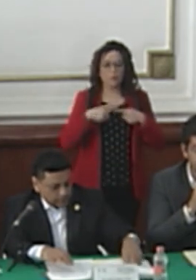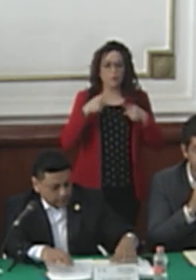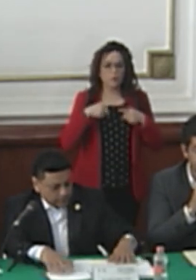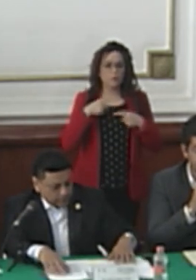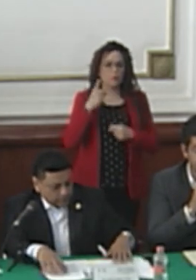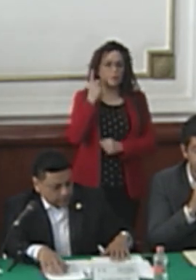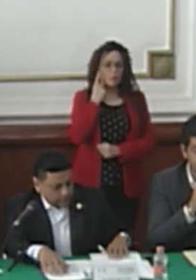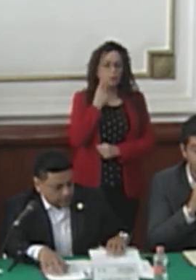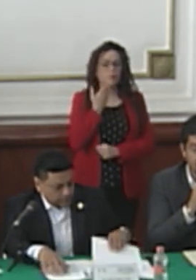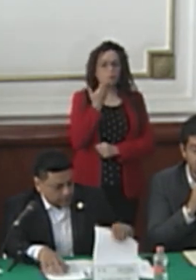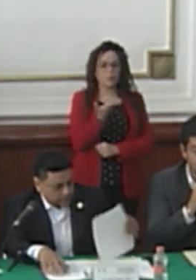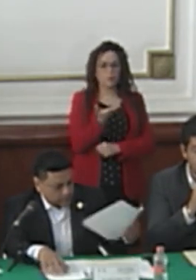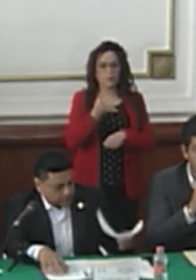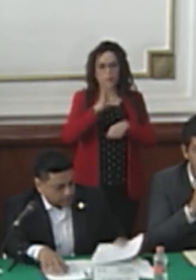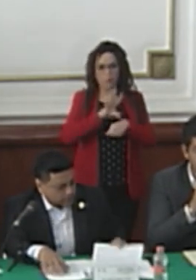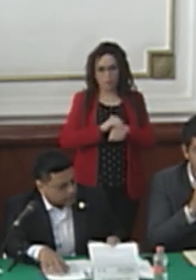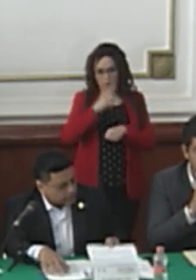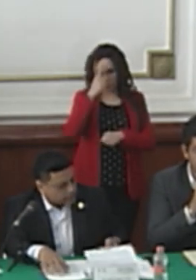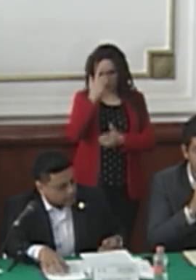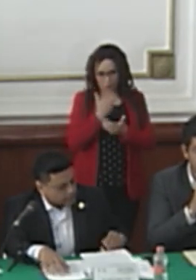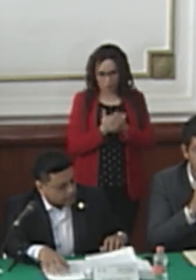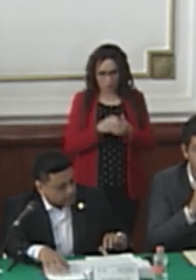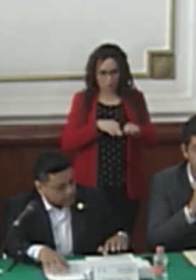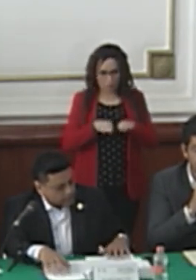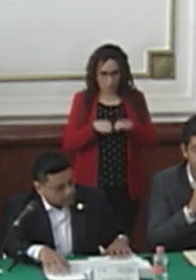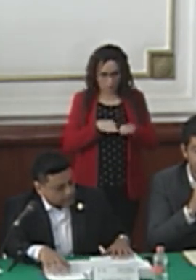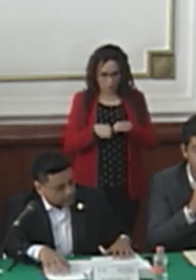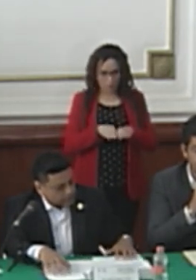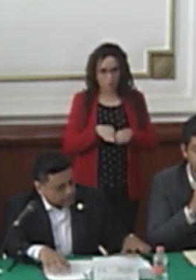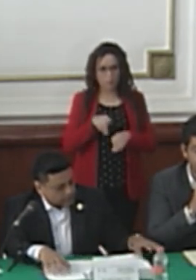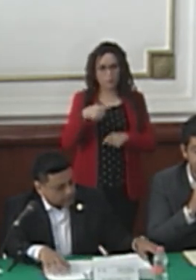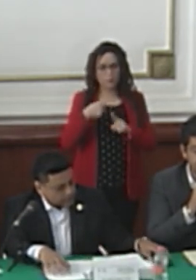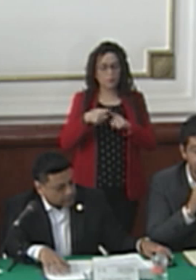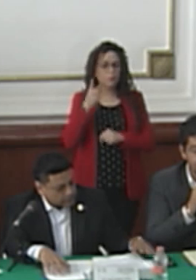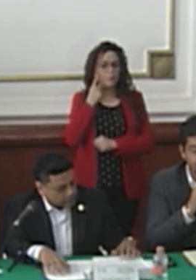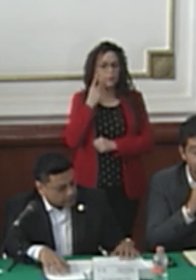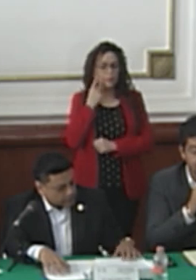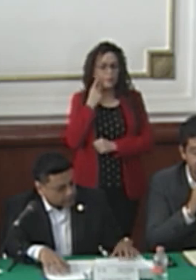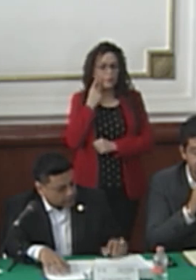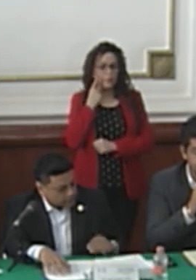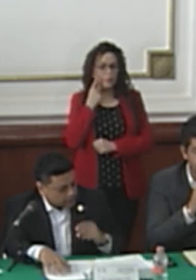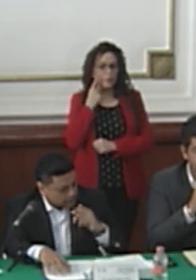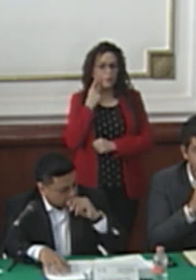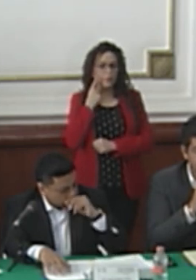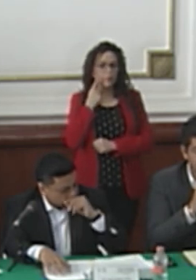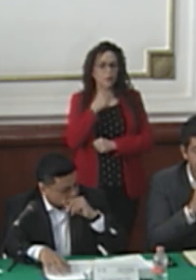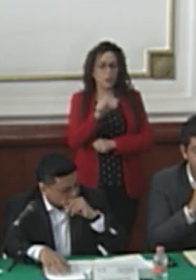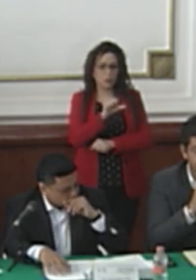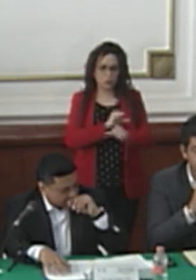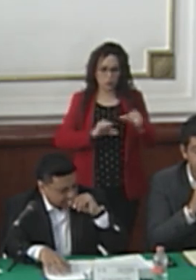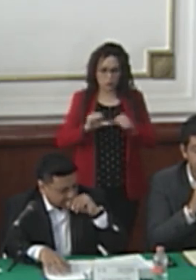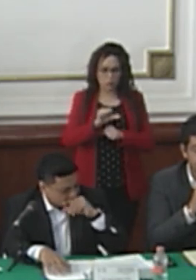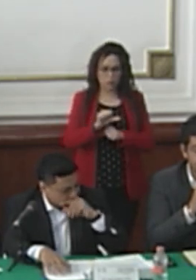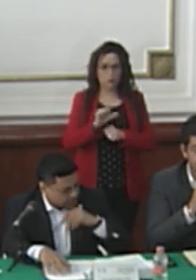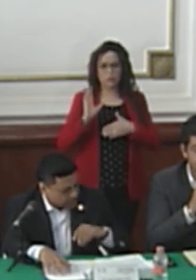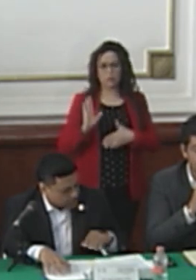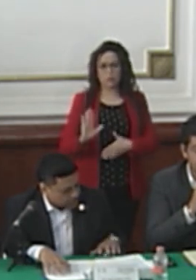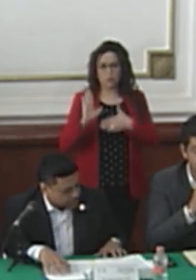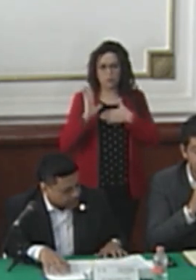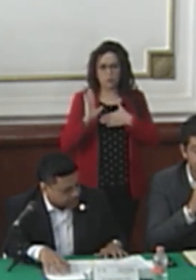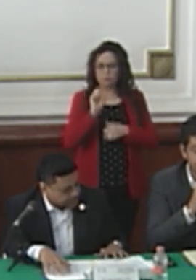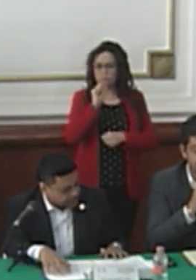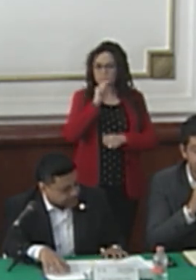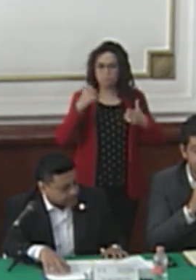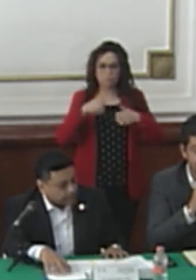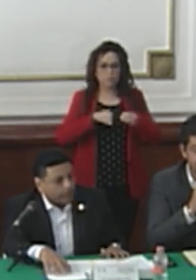para ausentarse de su cargo, el suplente, una vez que tome protesta, asumirá la función en las mismas